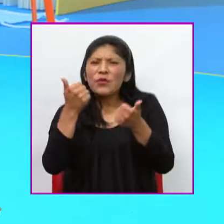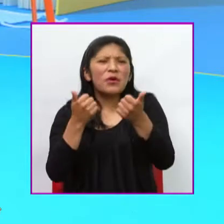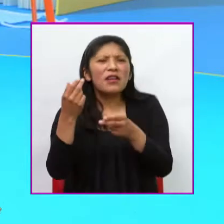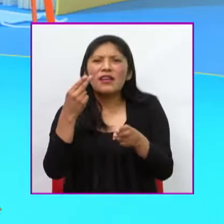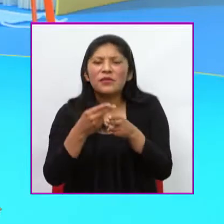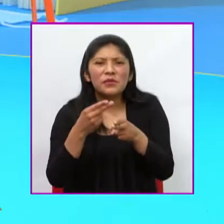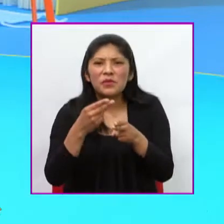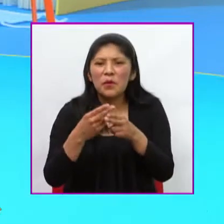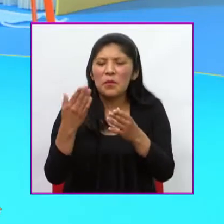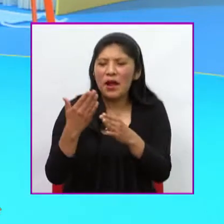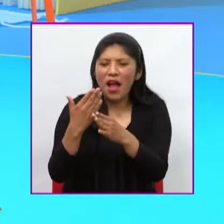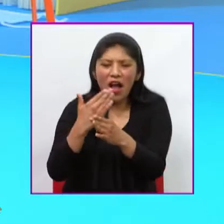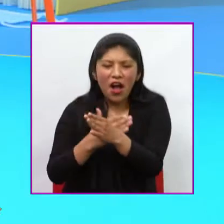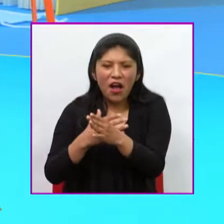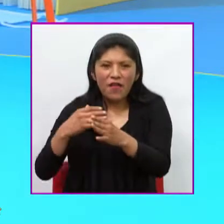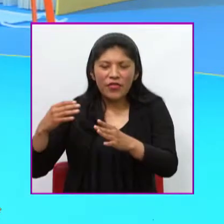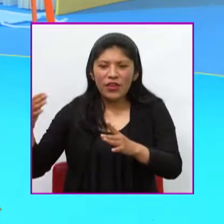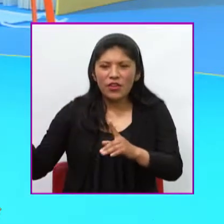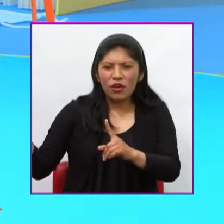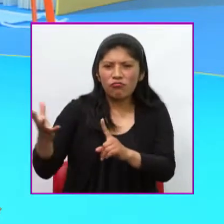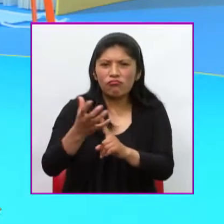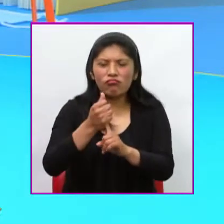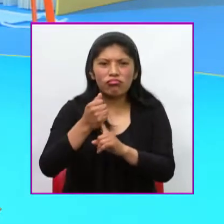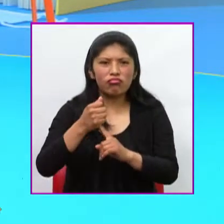los europeos o los invasores?